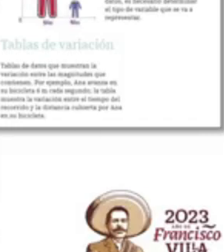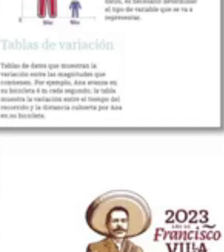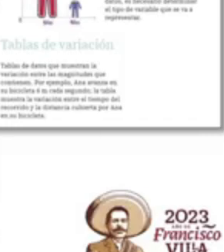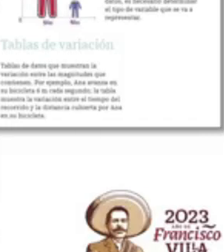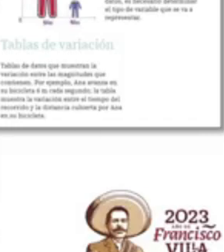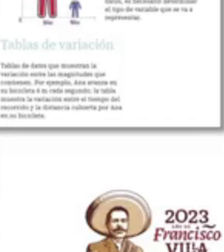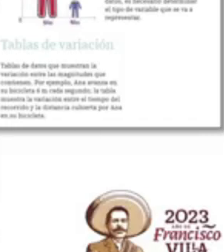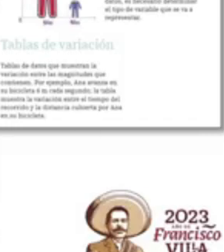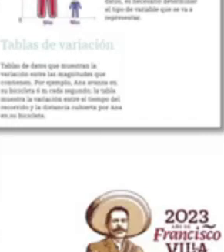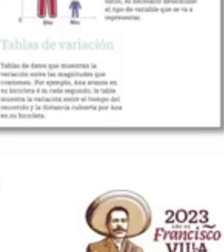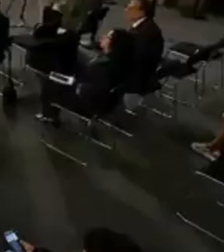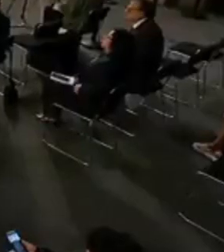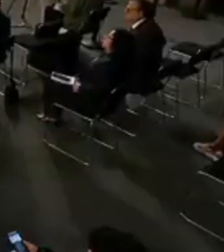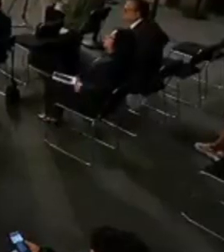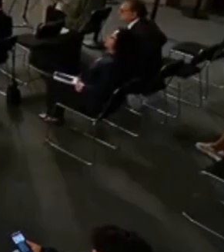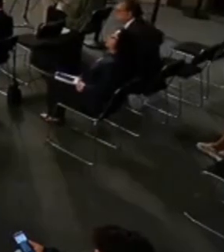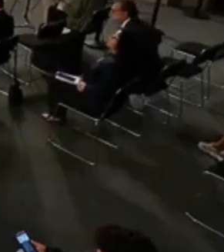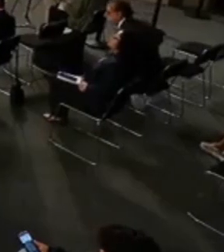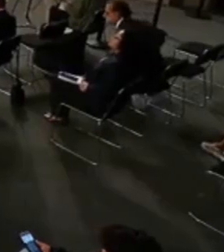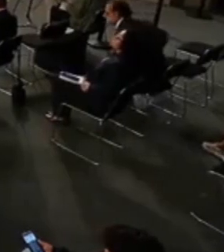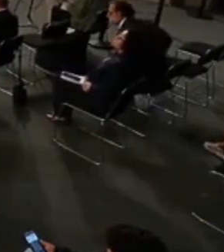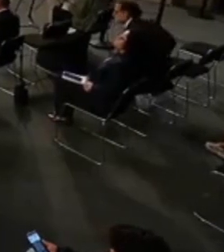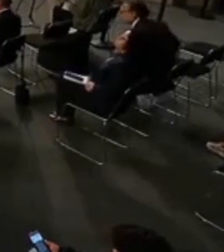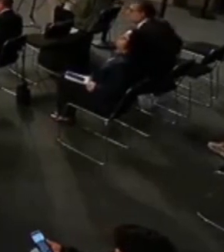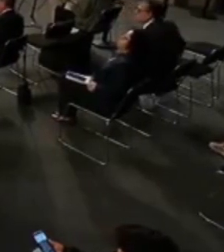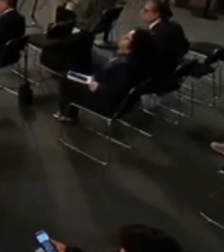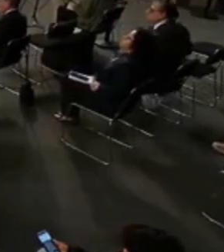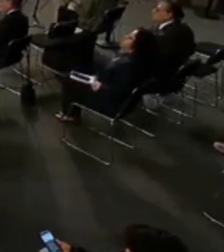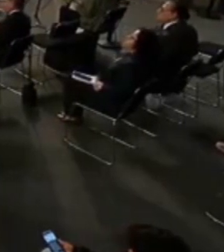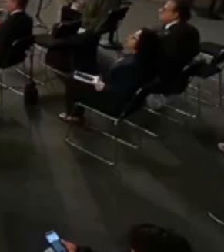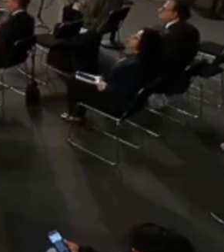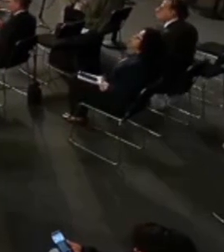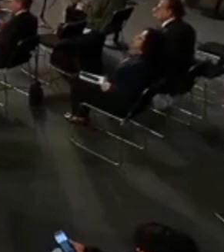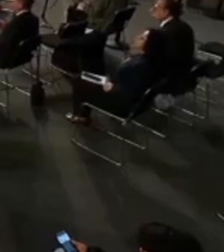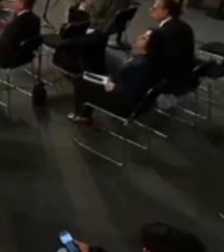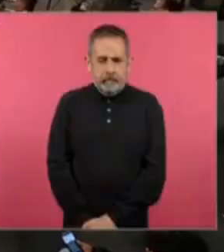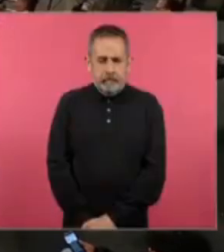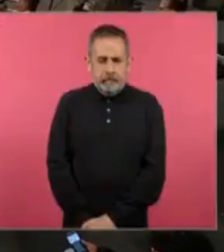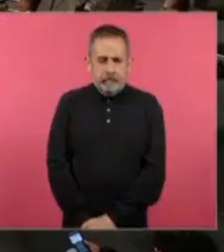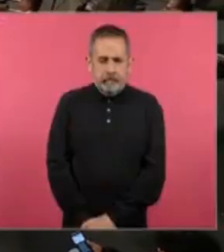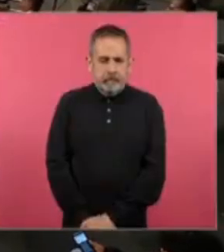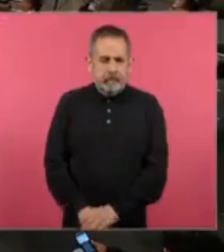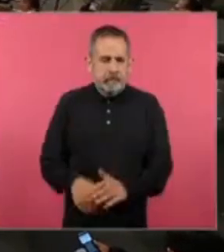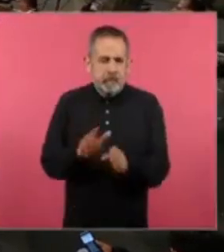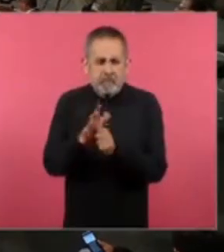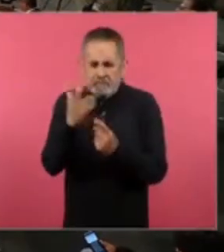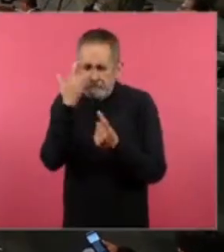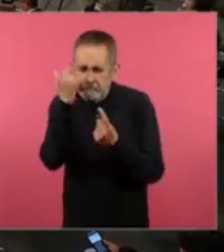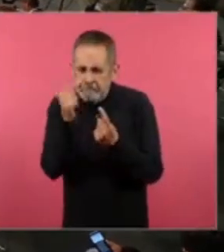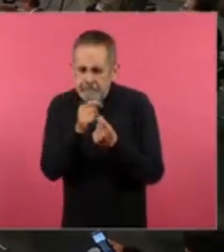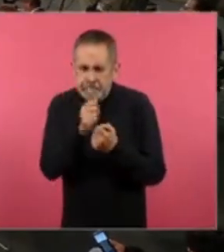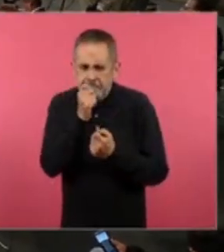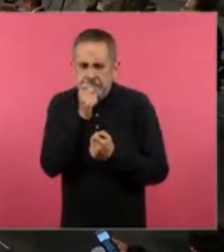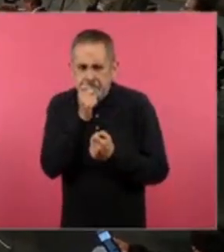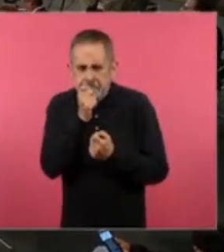esas relaciones, para entender mejor esa multicausalidad y para después transferirlo a otros problemas.